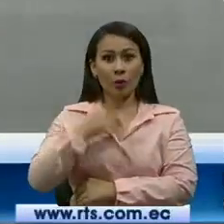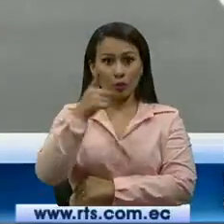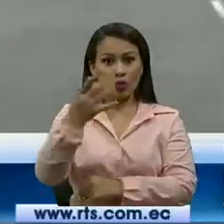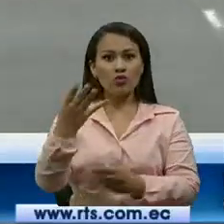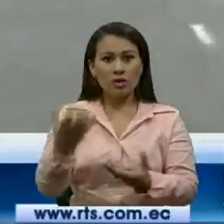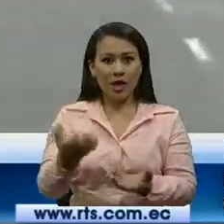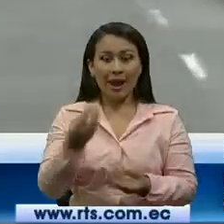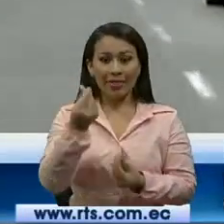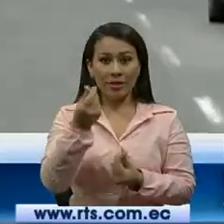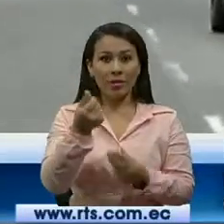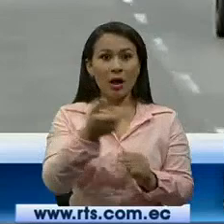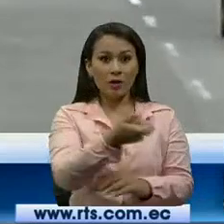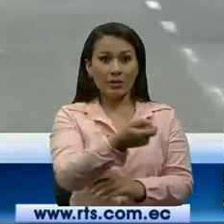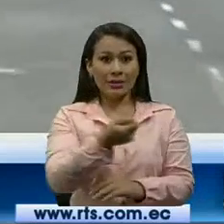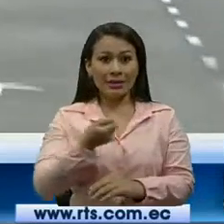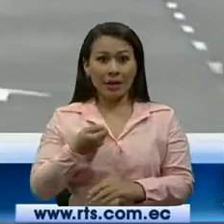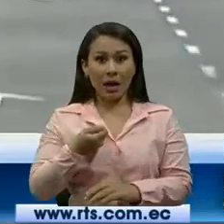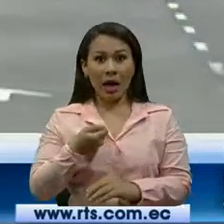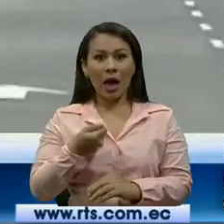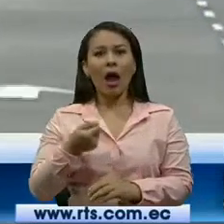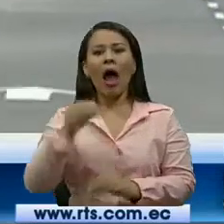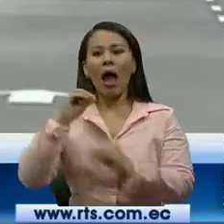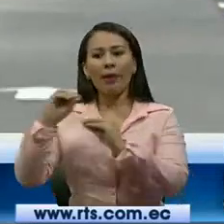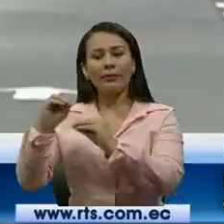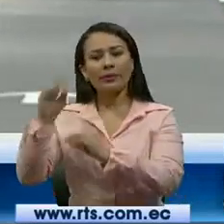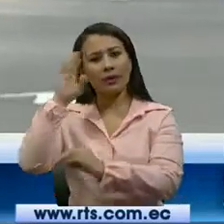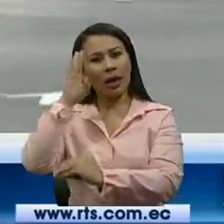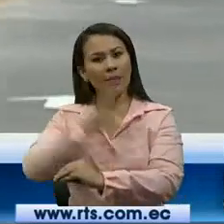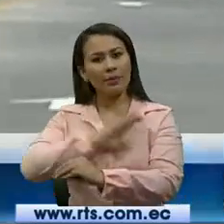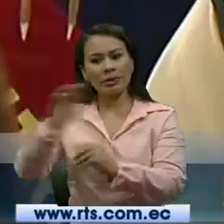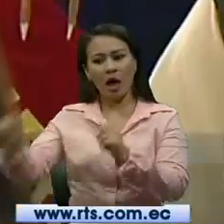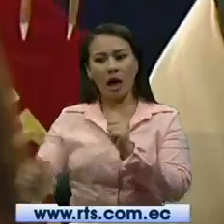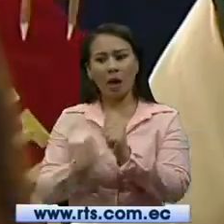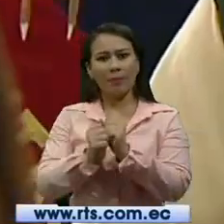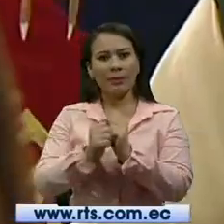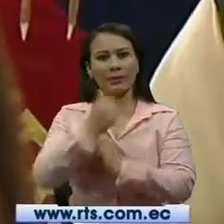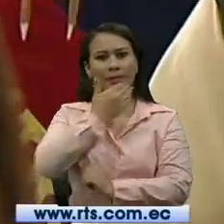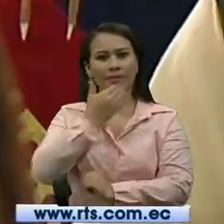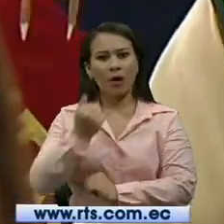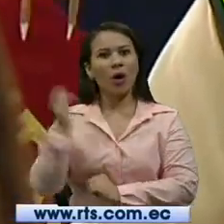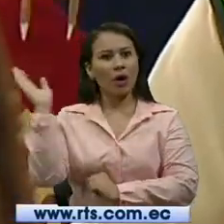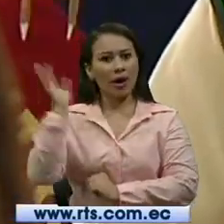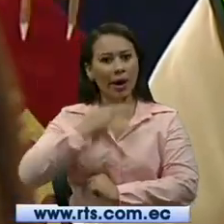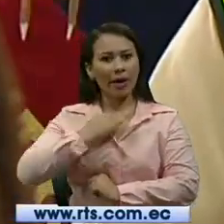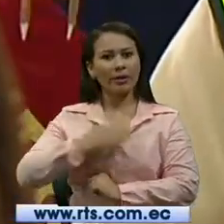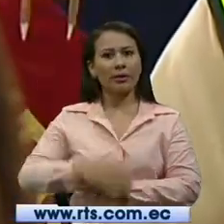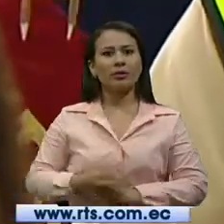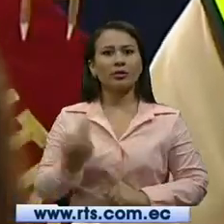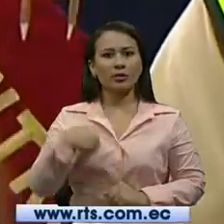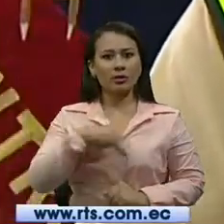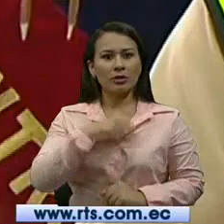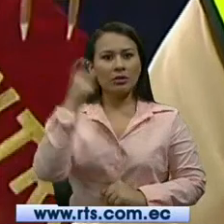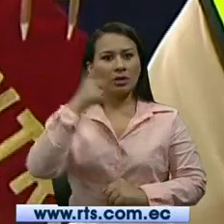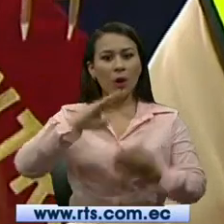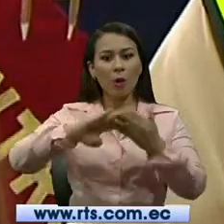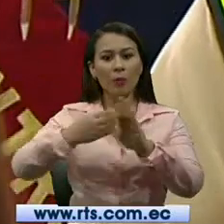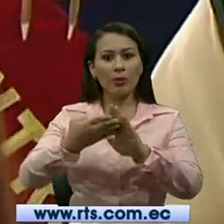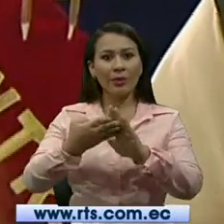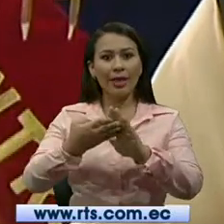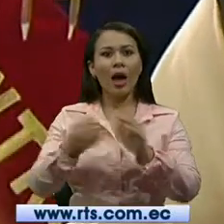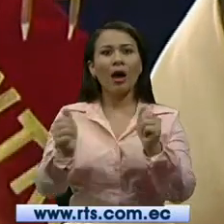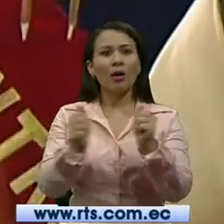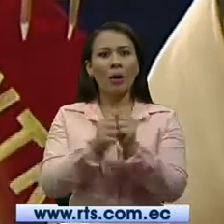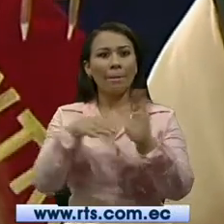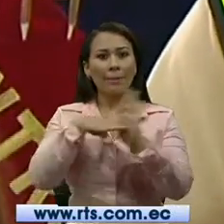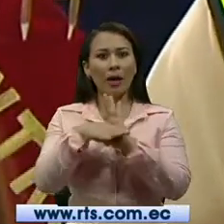de transportar grandes sumas de dinero, tanto a particulares como a empresas. Lo que nosotros necesitamos por parte de la ciudadanía y por parte de las entidades